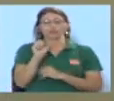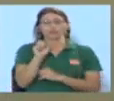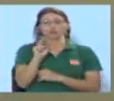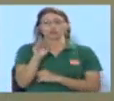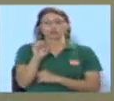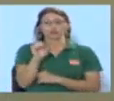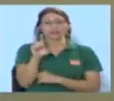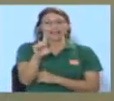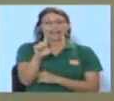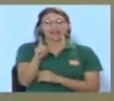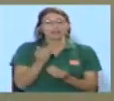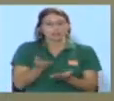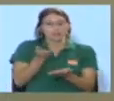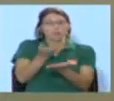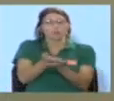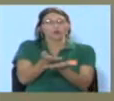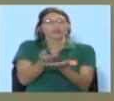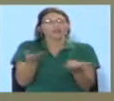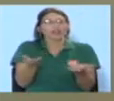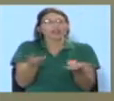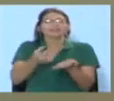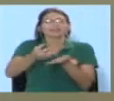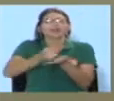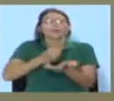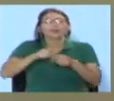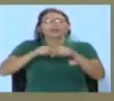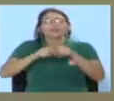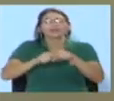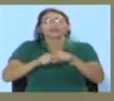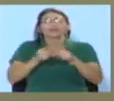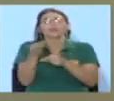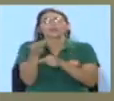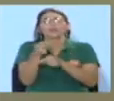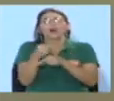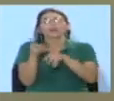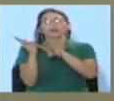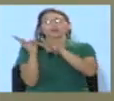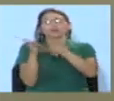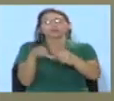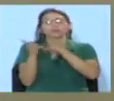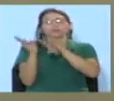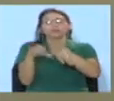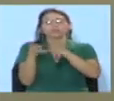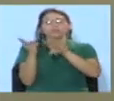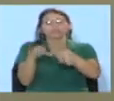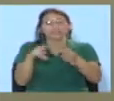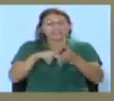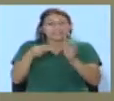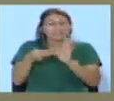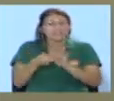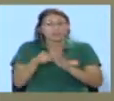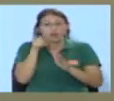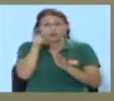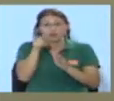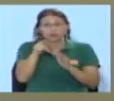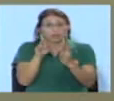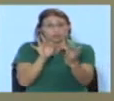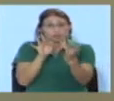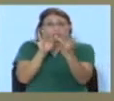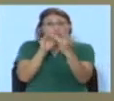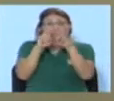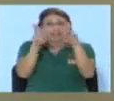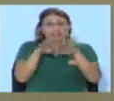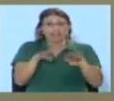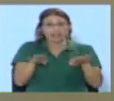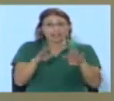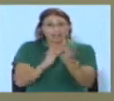proponiendo es hacer un cobro por consumo, uh-huh. que es por la cantidad de datos que usted utiliza cuando navega por internet, uh-huh. en internet